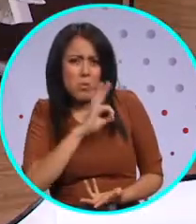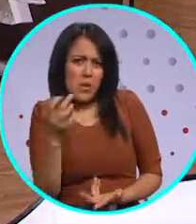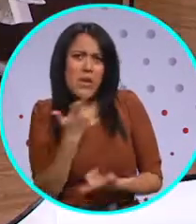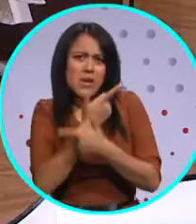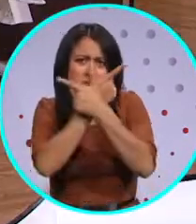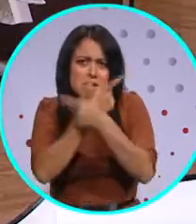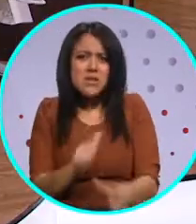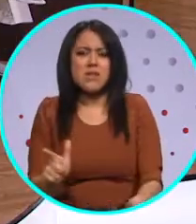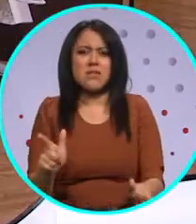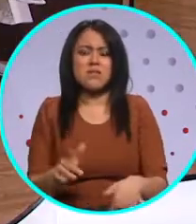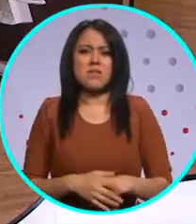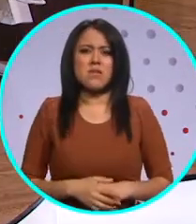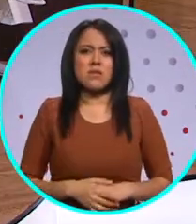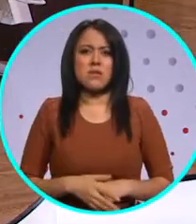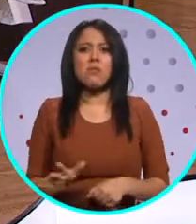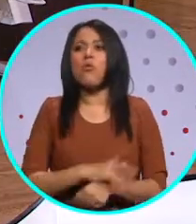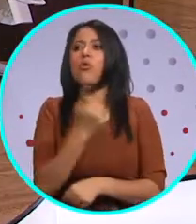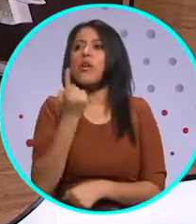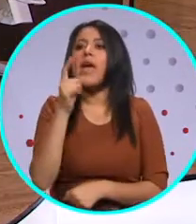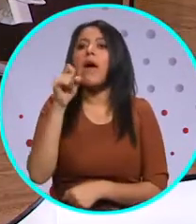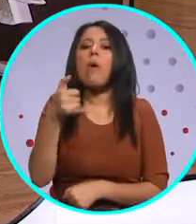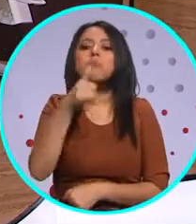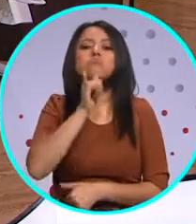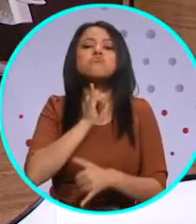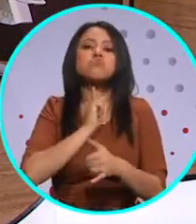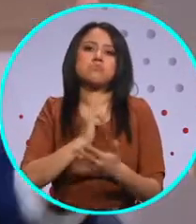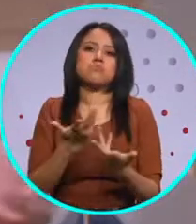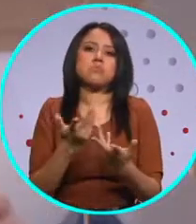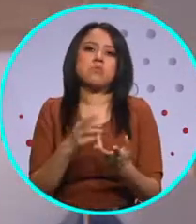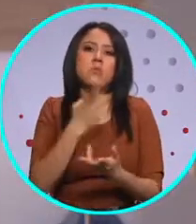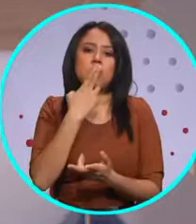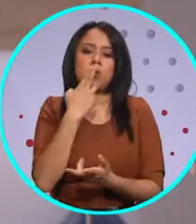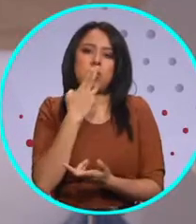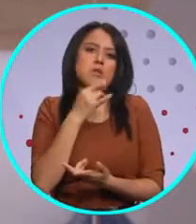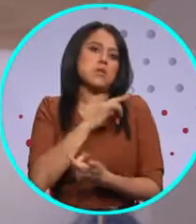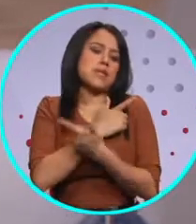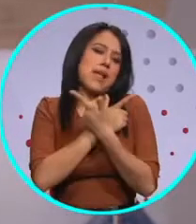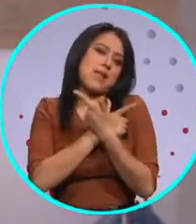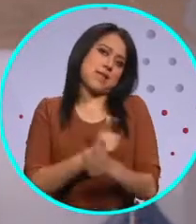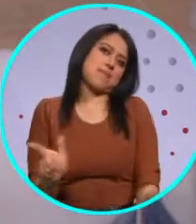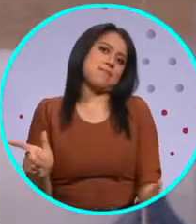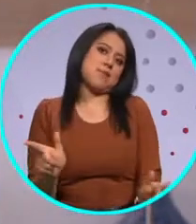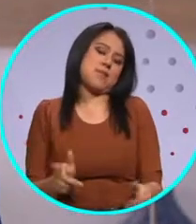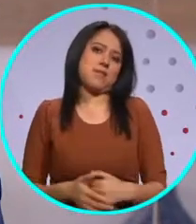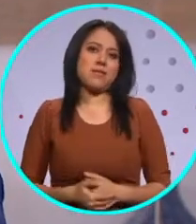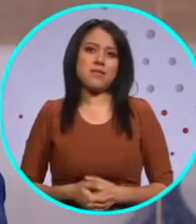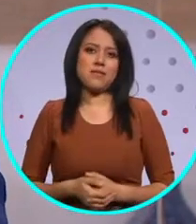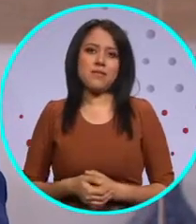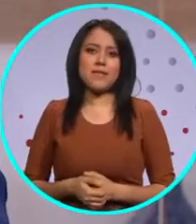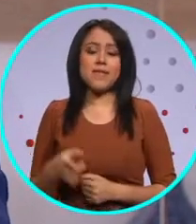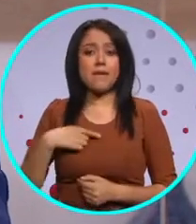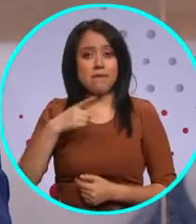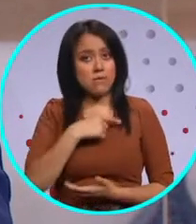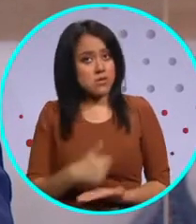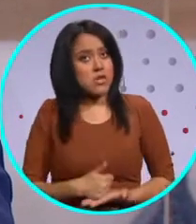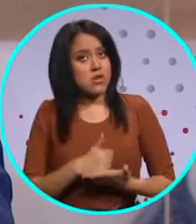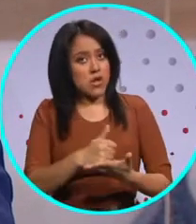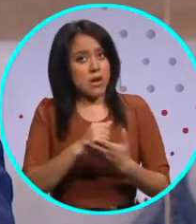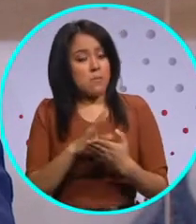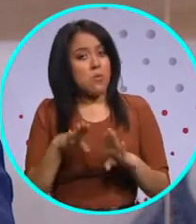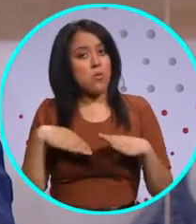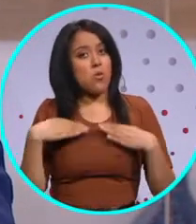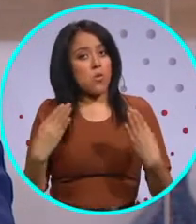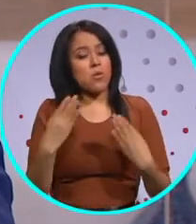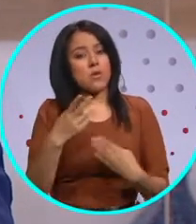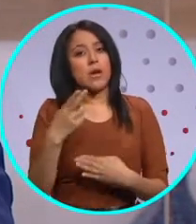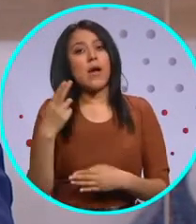y porque bebe agua porque tiene sed y porque según cree es el antojo debemos calificar y ayudar a que la policía cambie pero con un